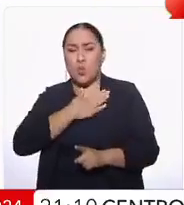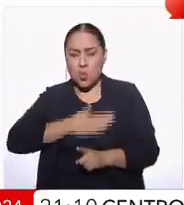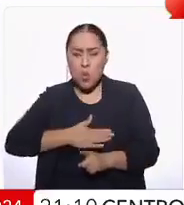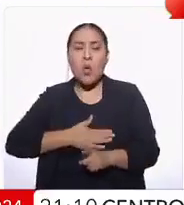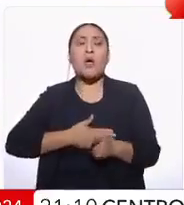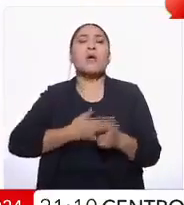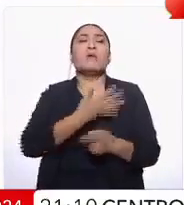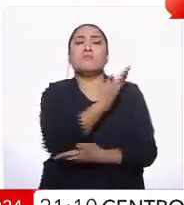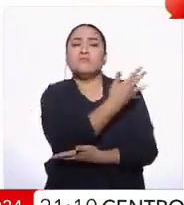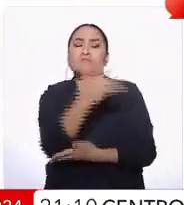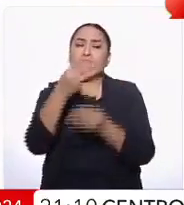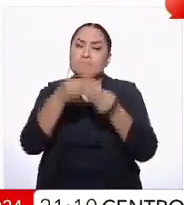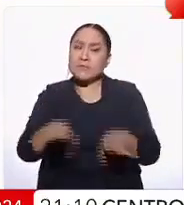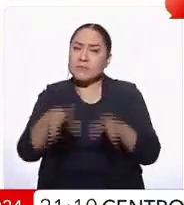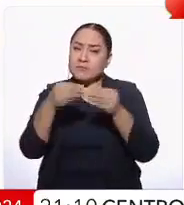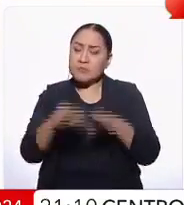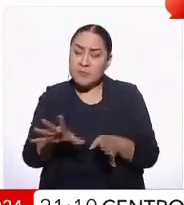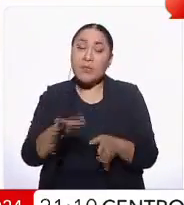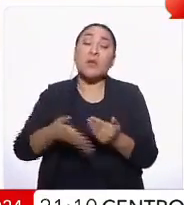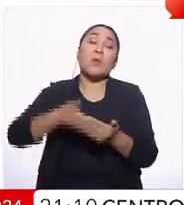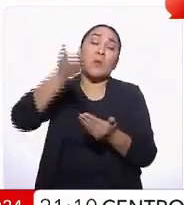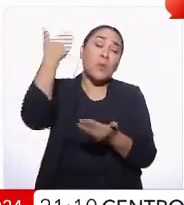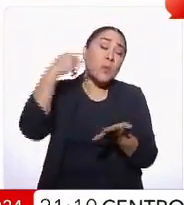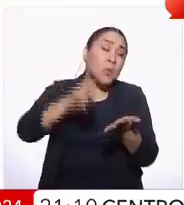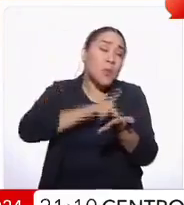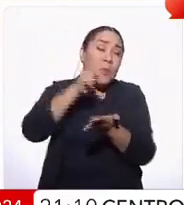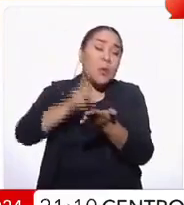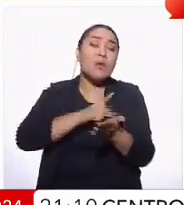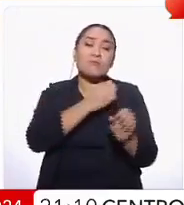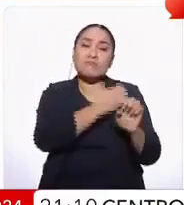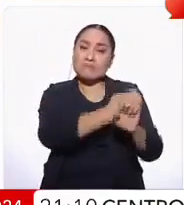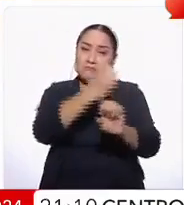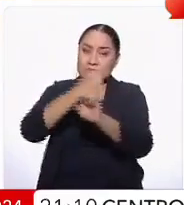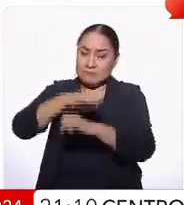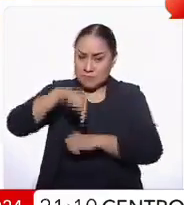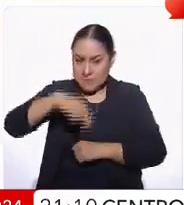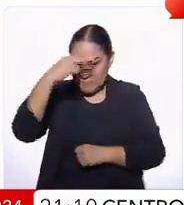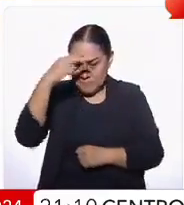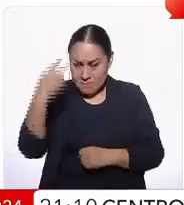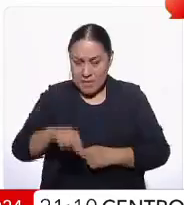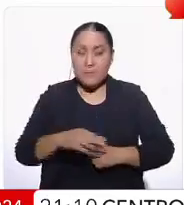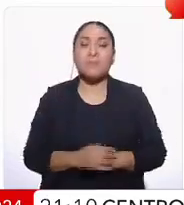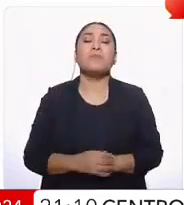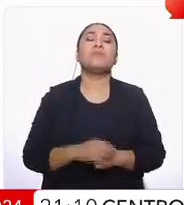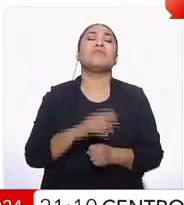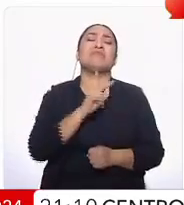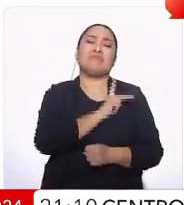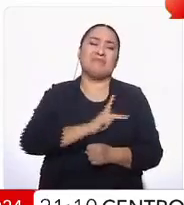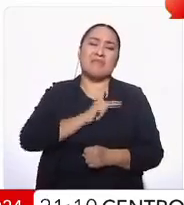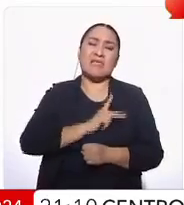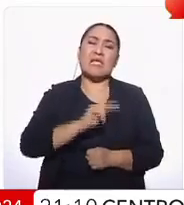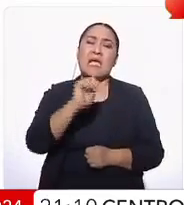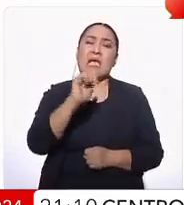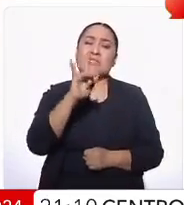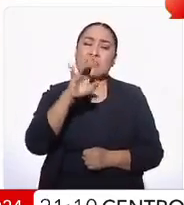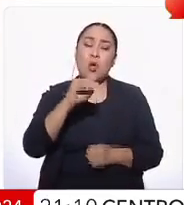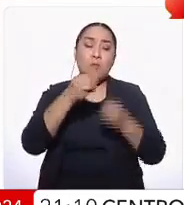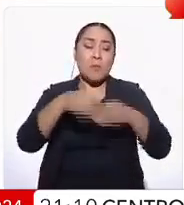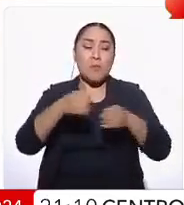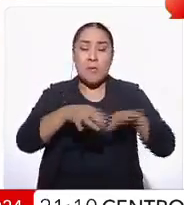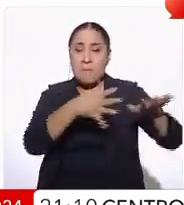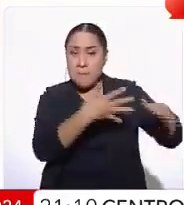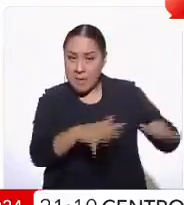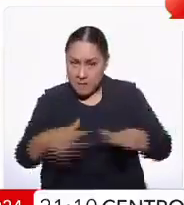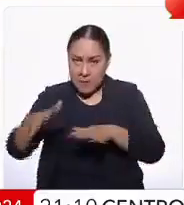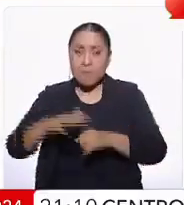desastres ambientales cometidos en varias entidades del país. Ácido sulfúrico derramado en el mar,